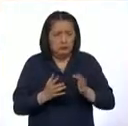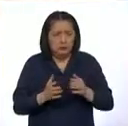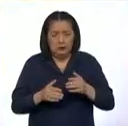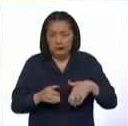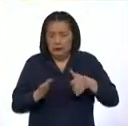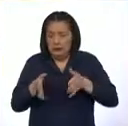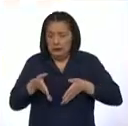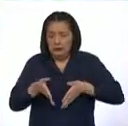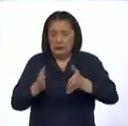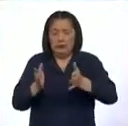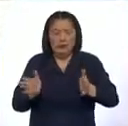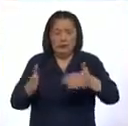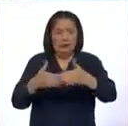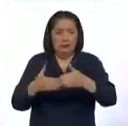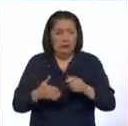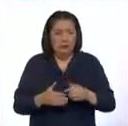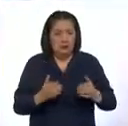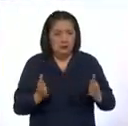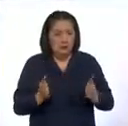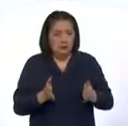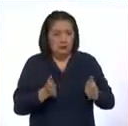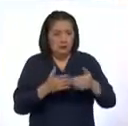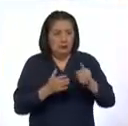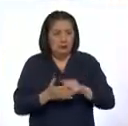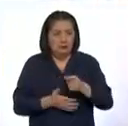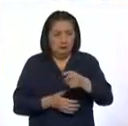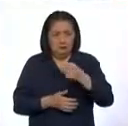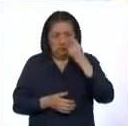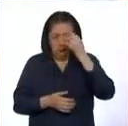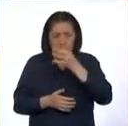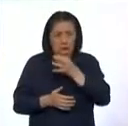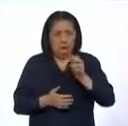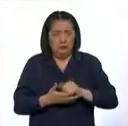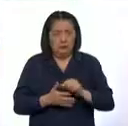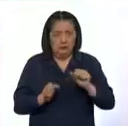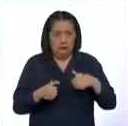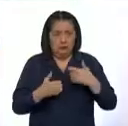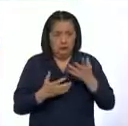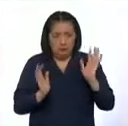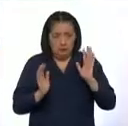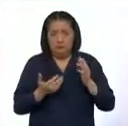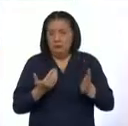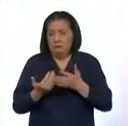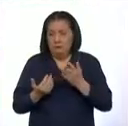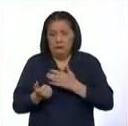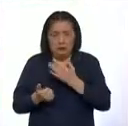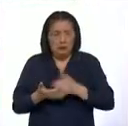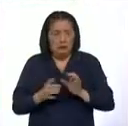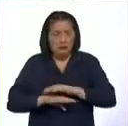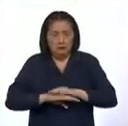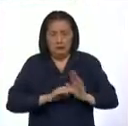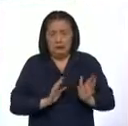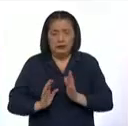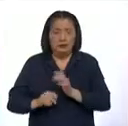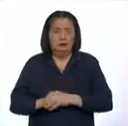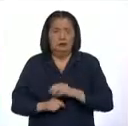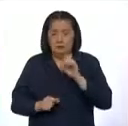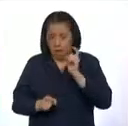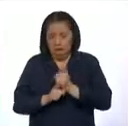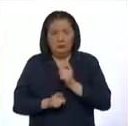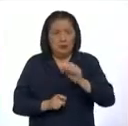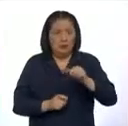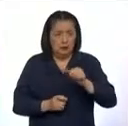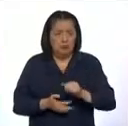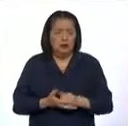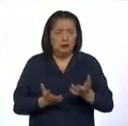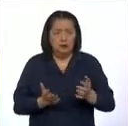vías de acceso. Para la toma de decisiones, digamos, ustedes pueden con mayor facilidad hacer el planeamiento. Claro, hacemos